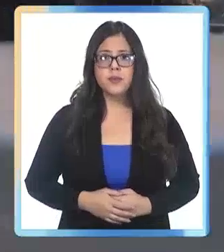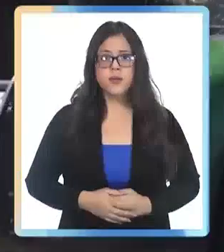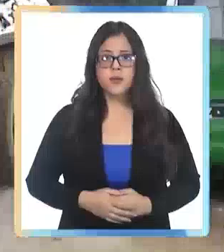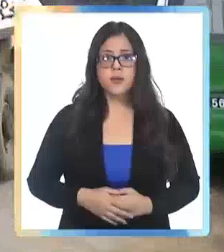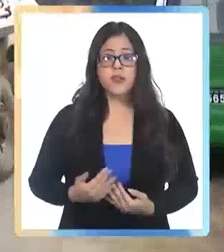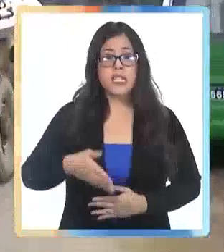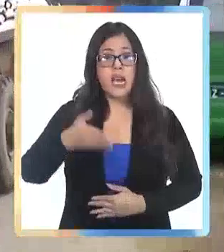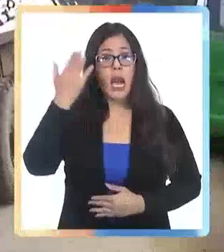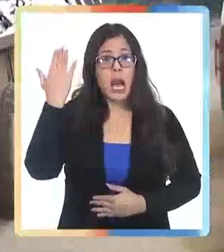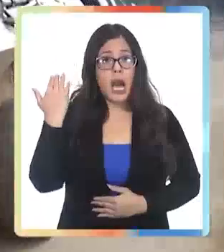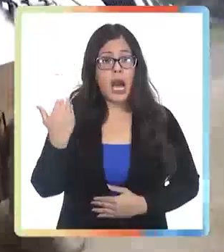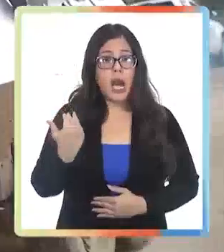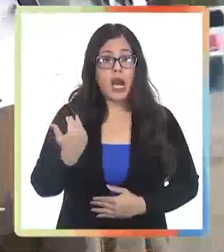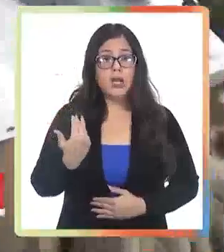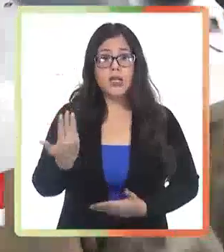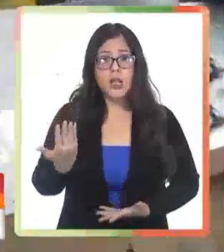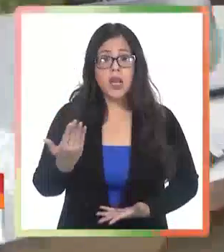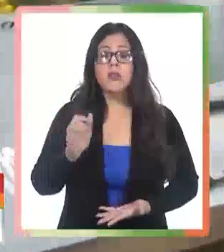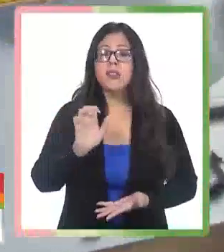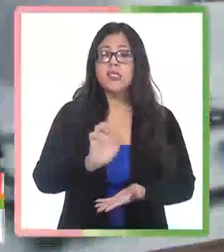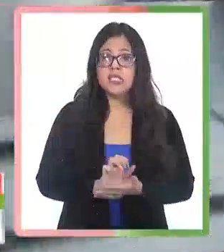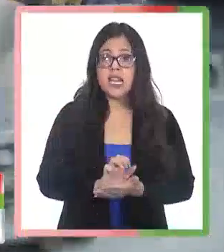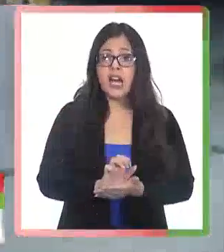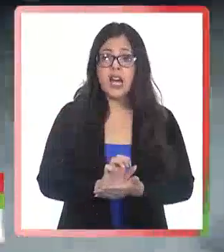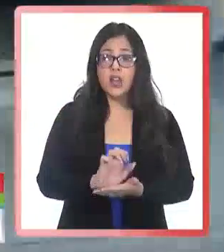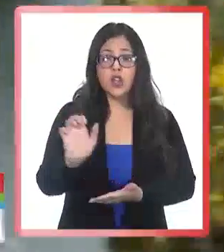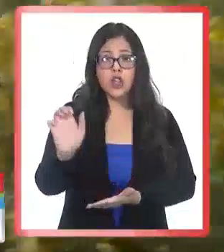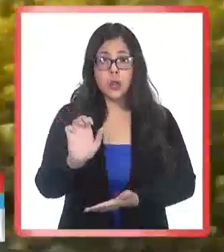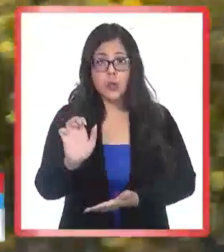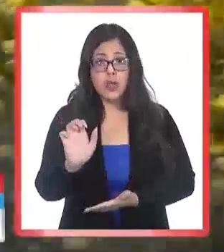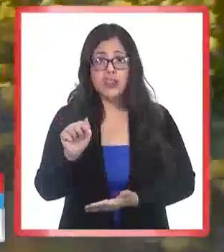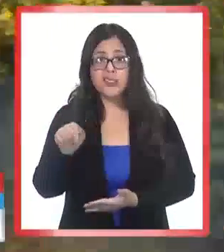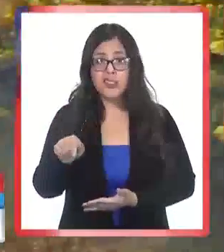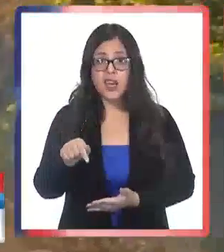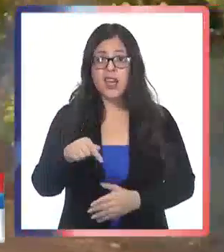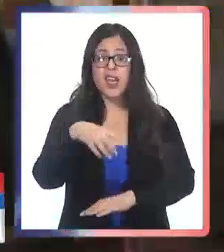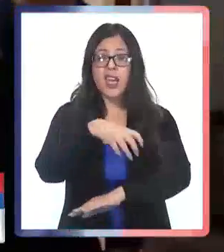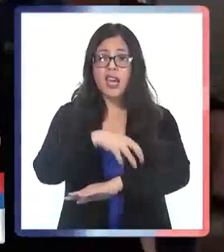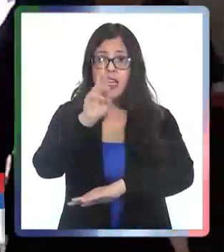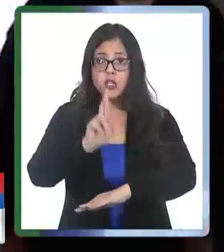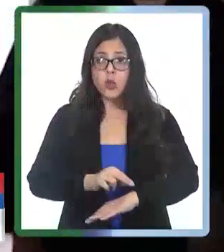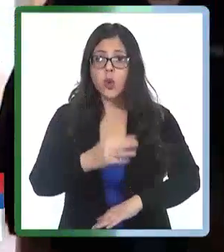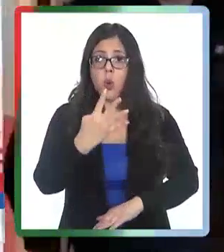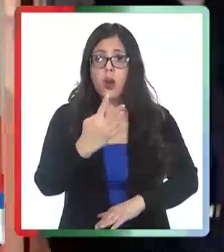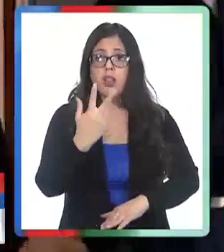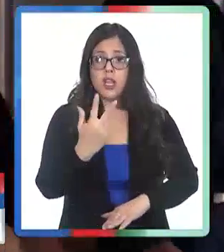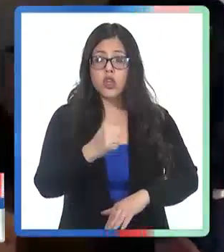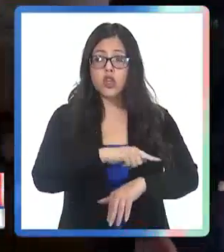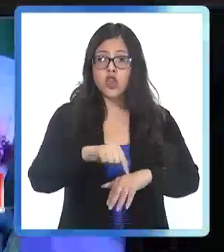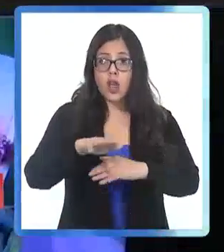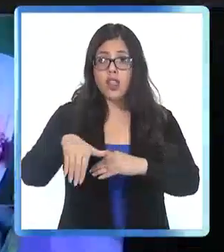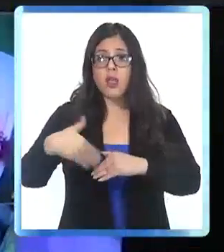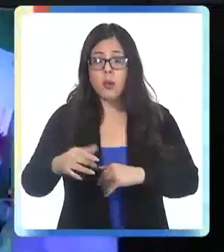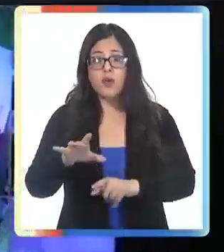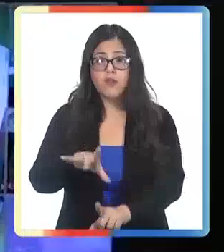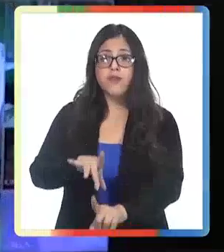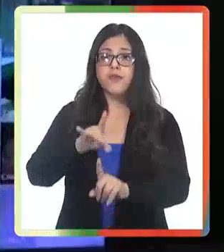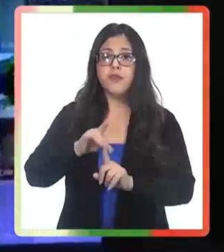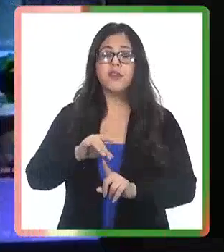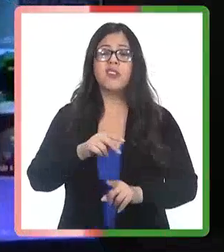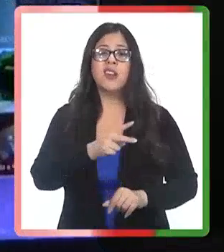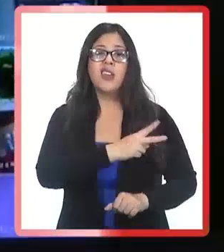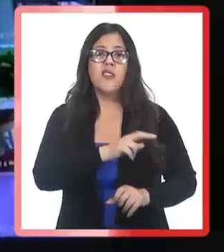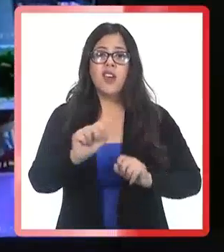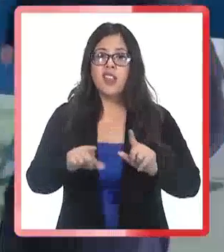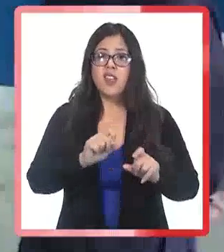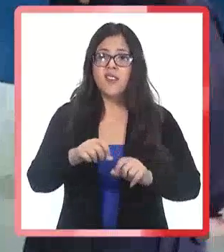Recién comenzaba a regir nuevamente el estado de excepción en la macrozona sur. A 48 horas de su nombramiento como jefe de